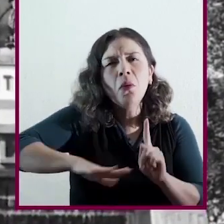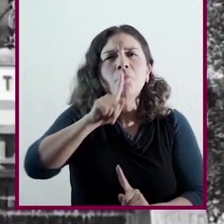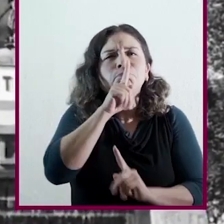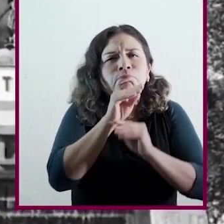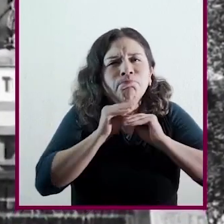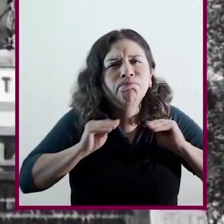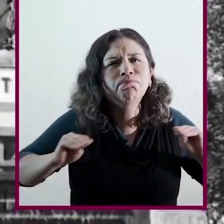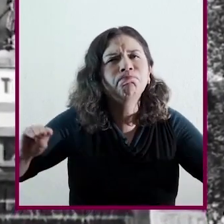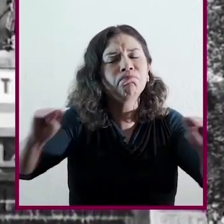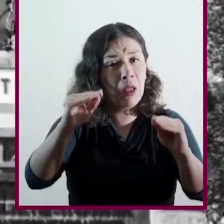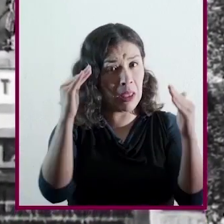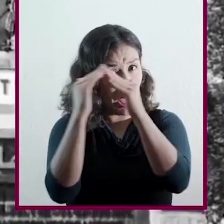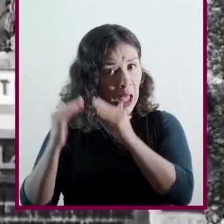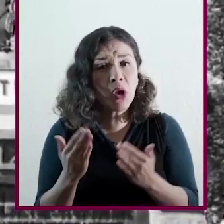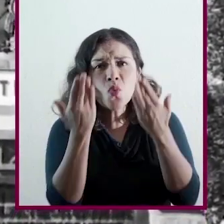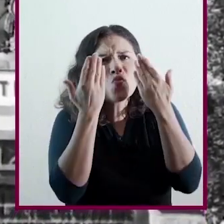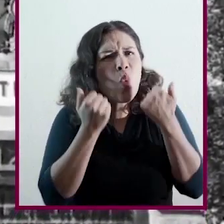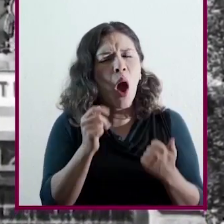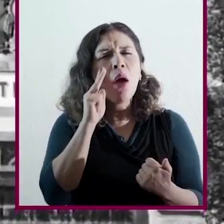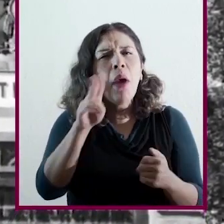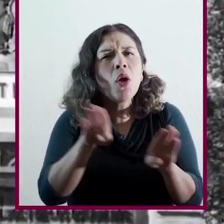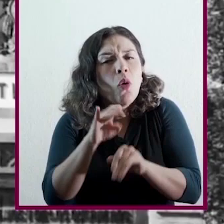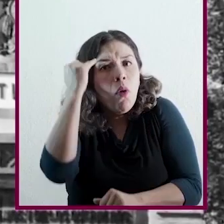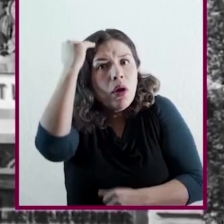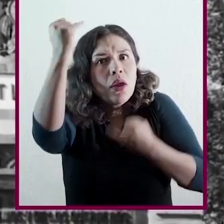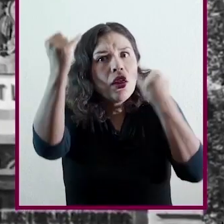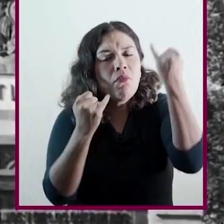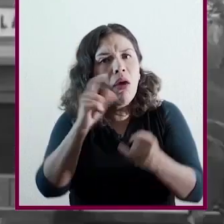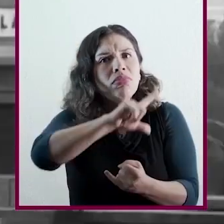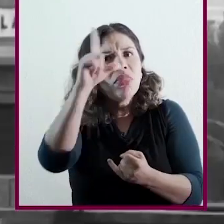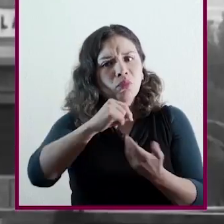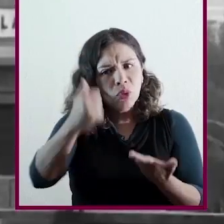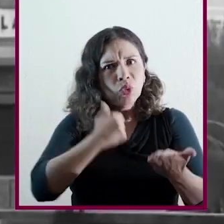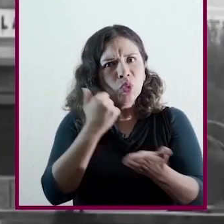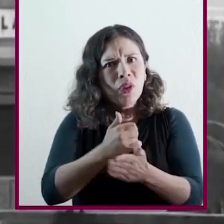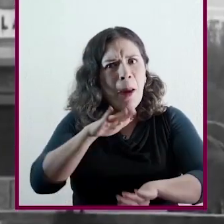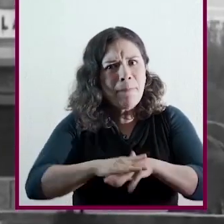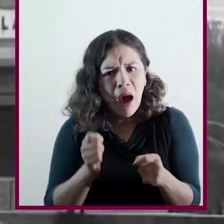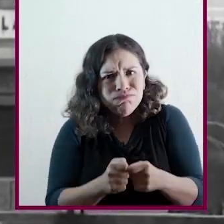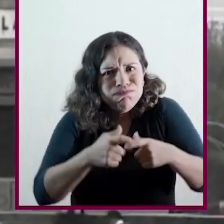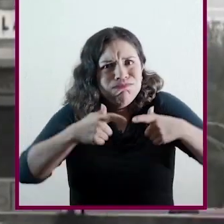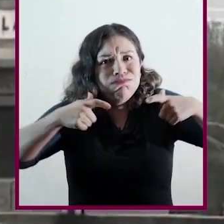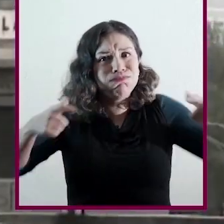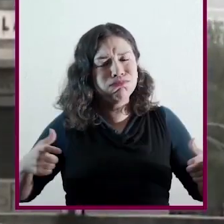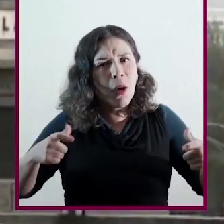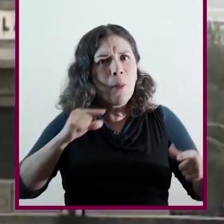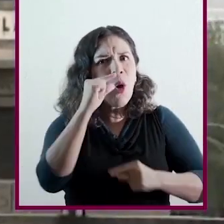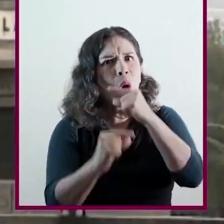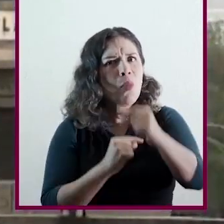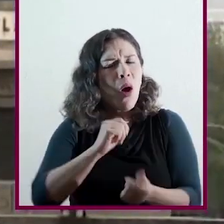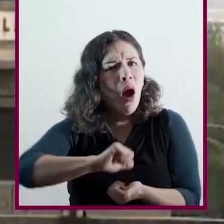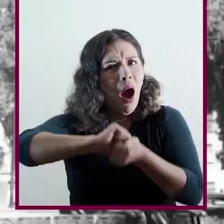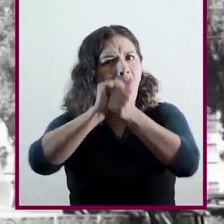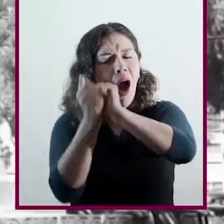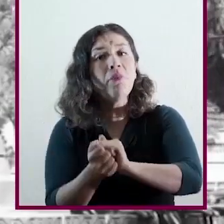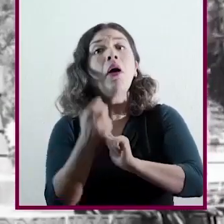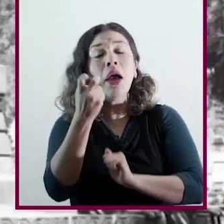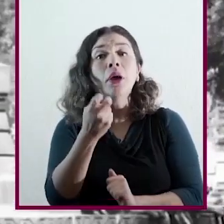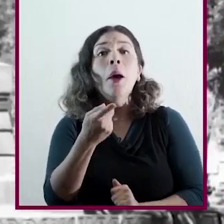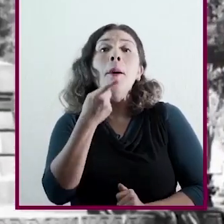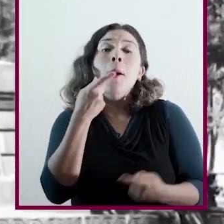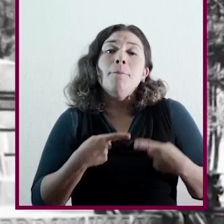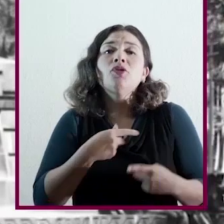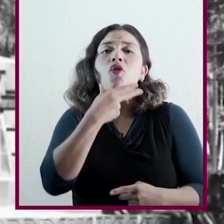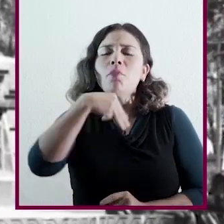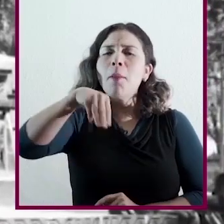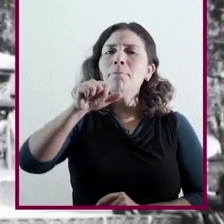entorno despoblado y lejano apenas nos permite imaginar el crecimiento que tendría lugar en la urbe poco después, y que